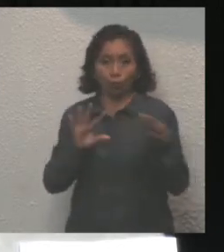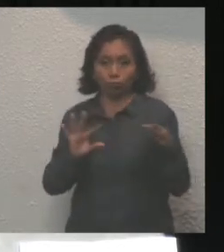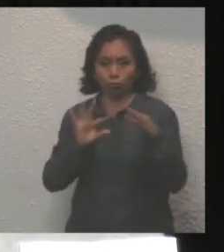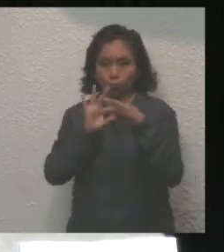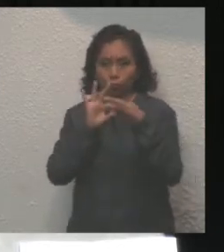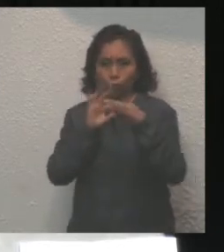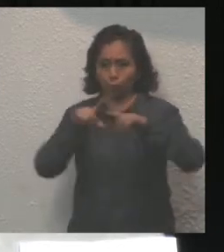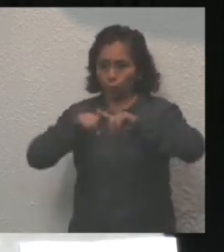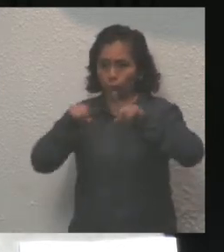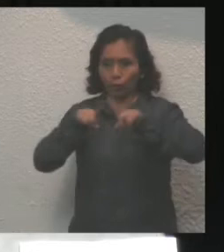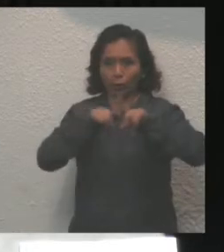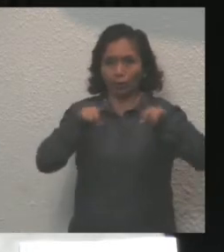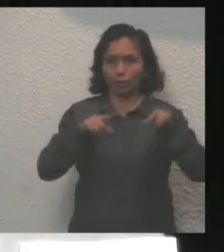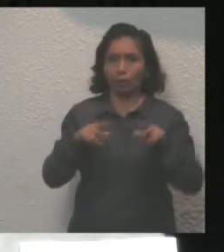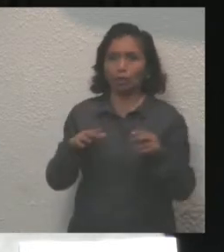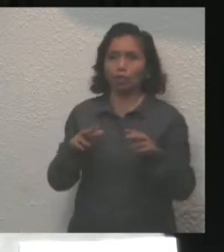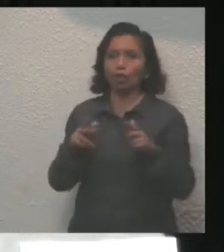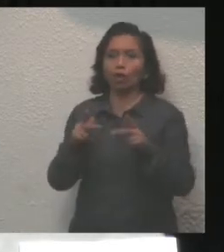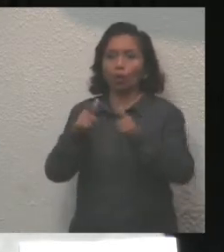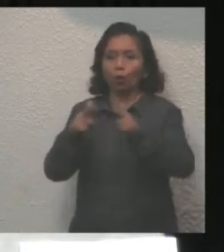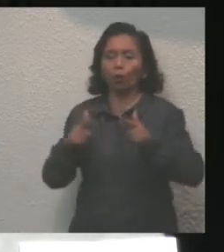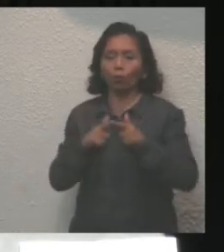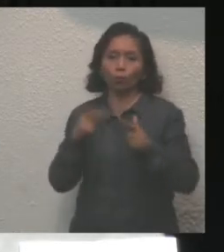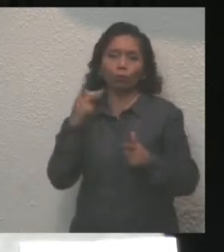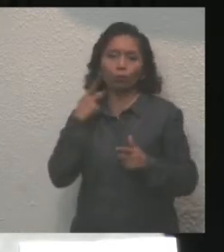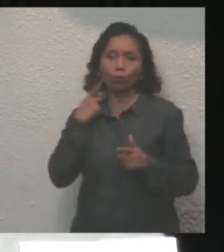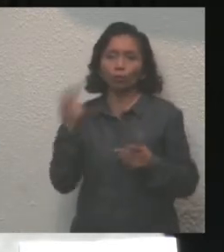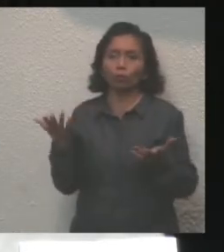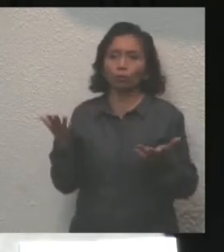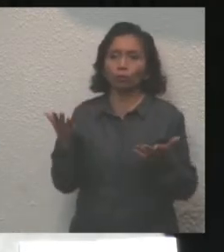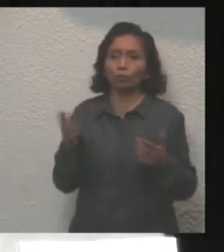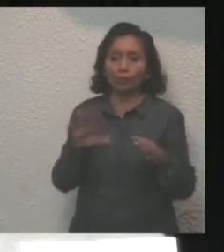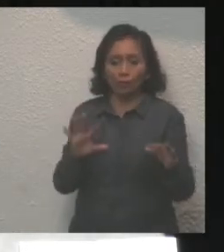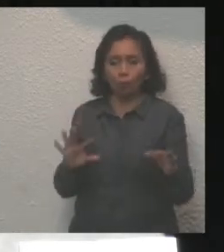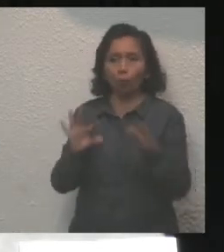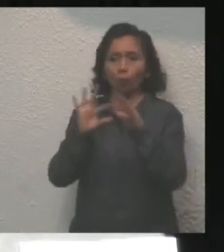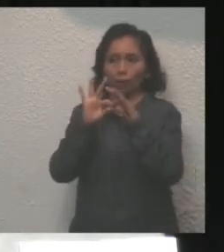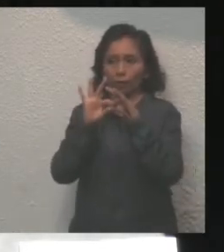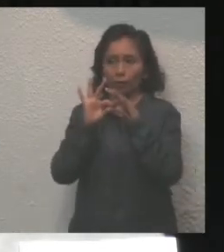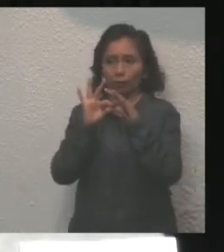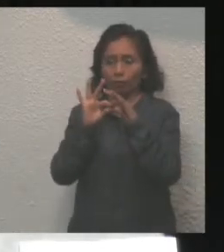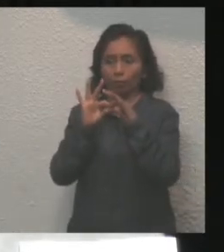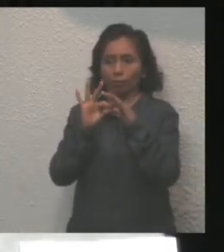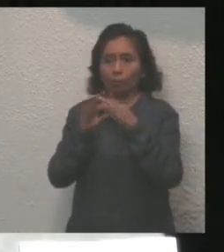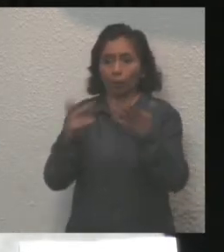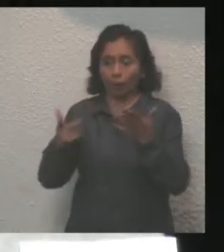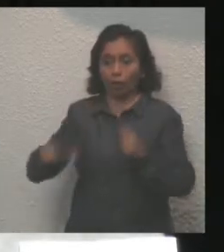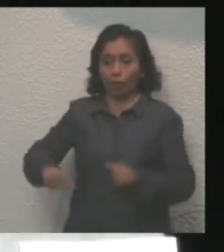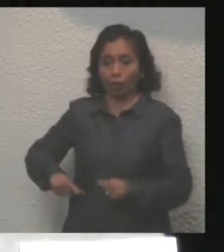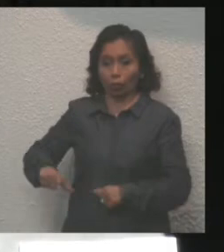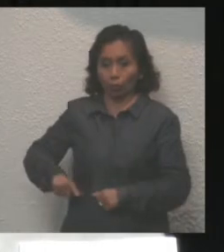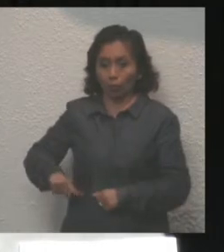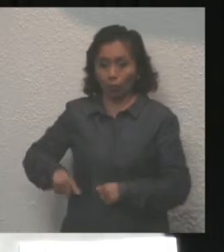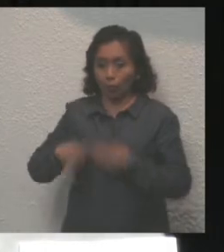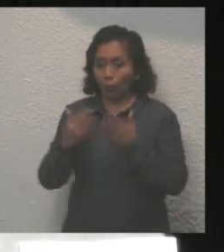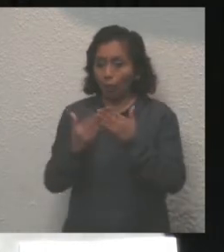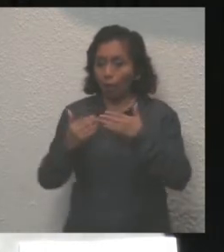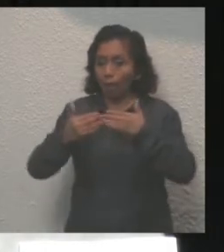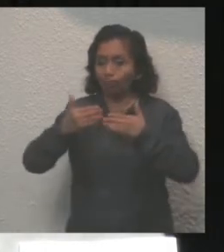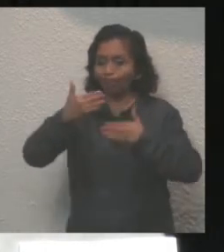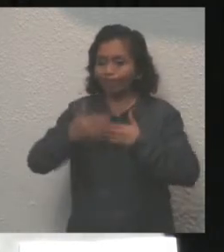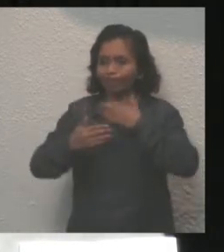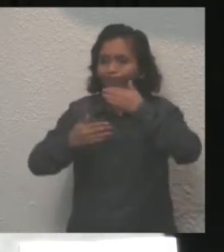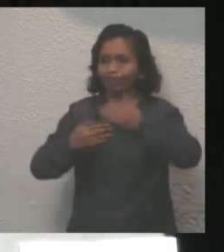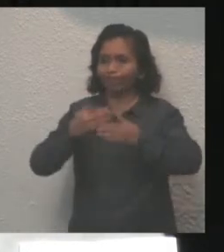por diversas corrientes políticas debe ser un aliado para el Ejecutivo en pro del